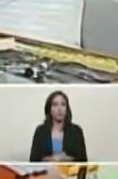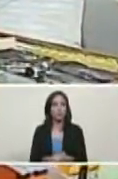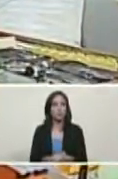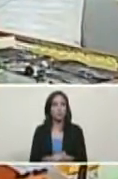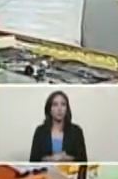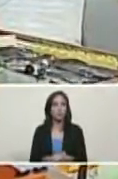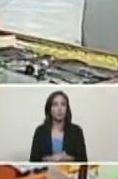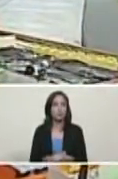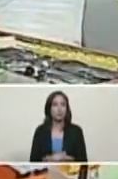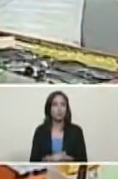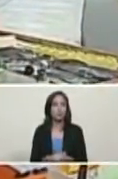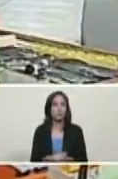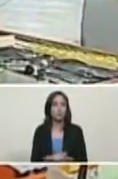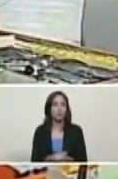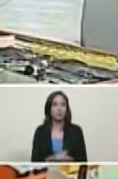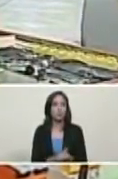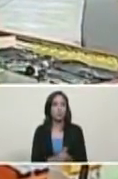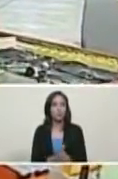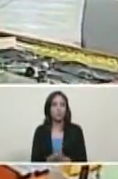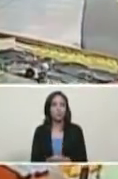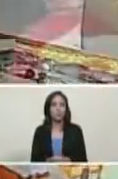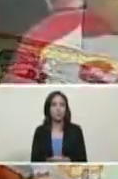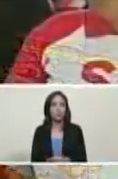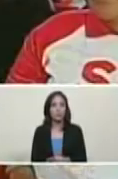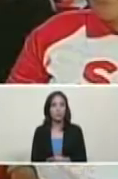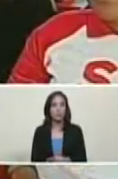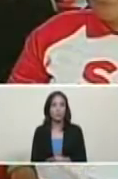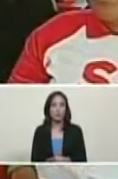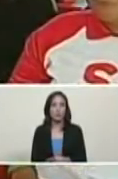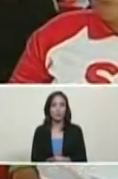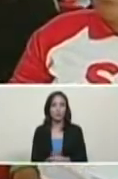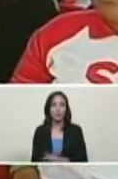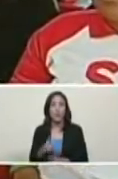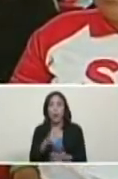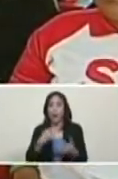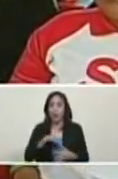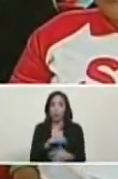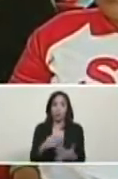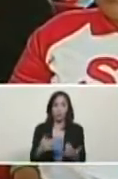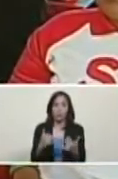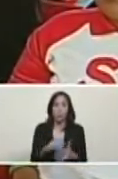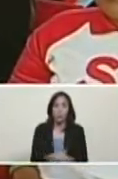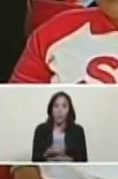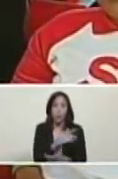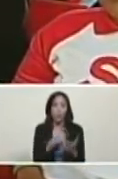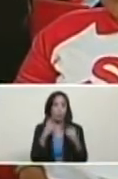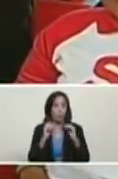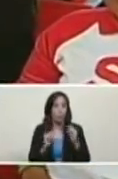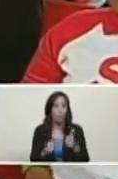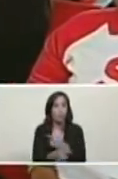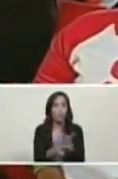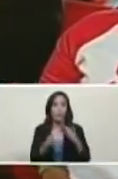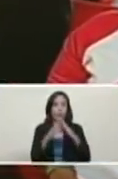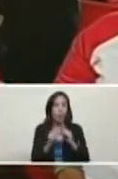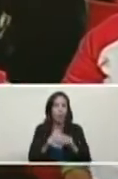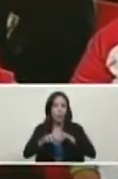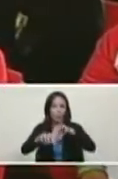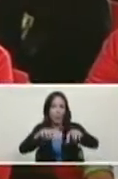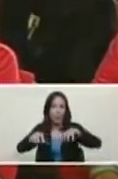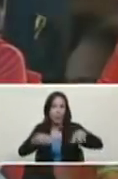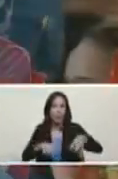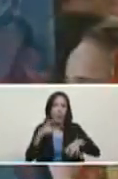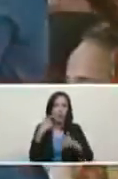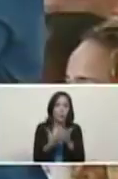Hemos hecho ya varios ensayos. Dentro de la exposición que teníamos al inicio está un prototipo de cartografía porque queremos